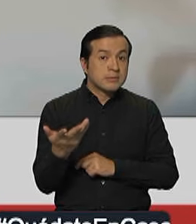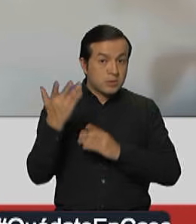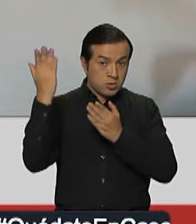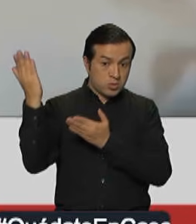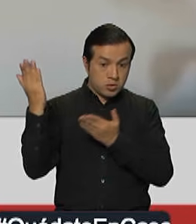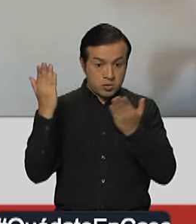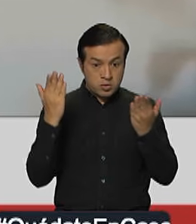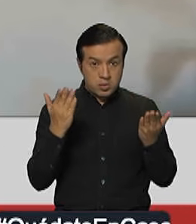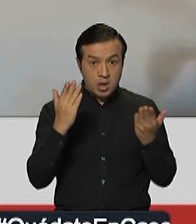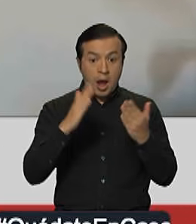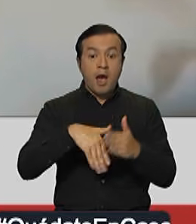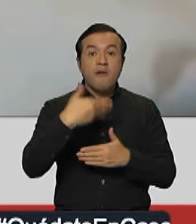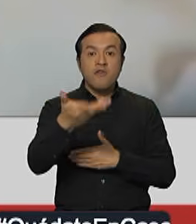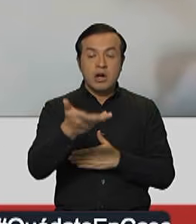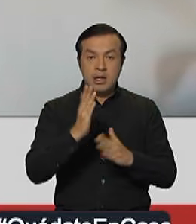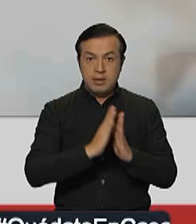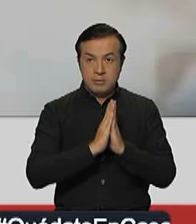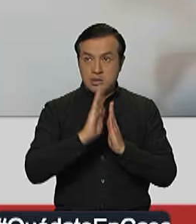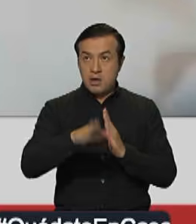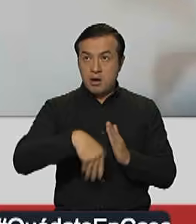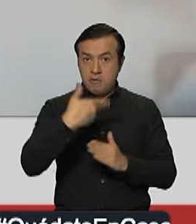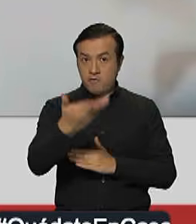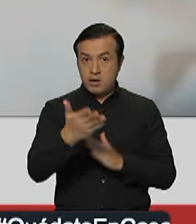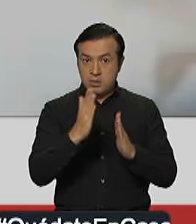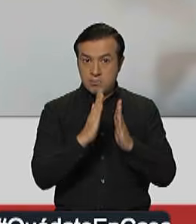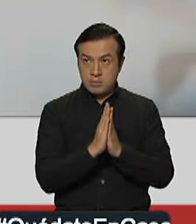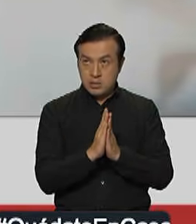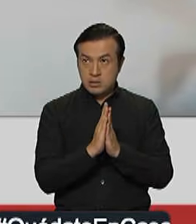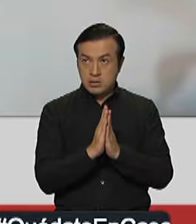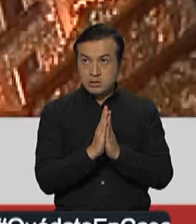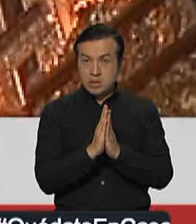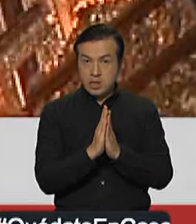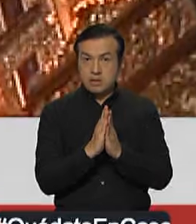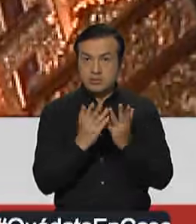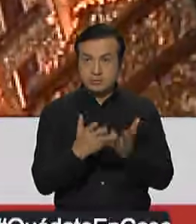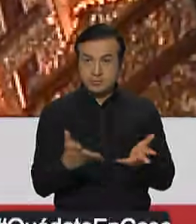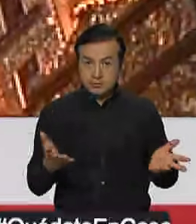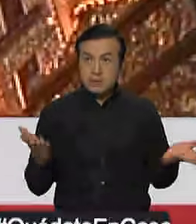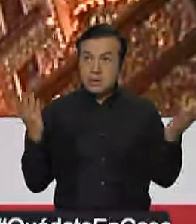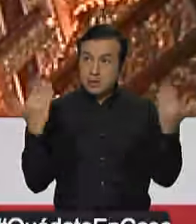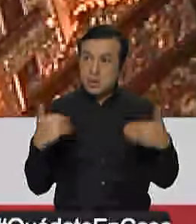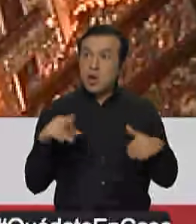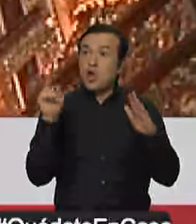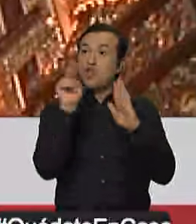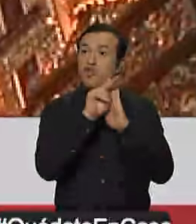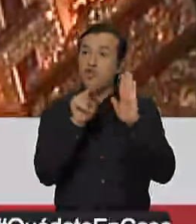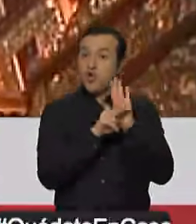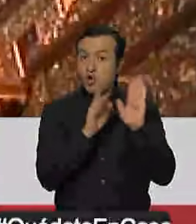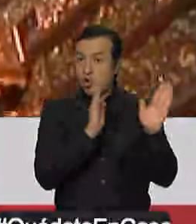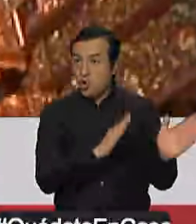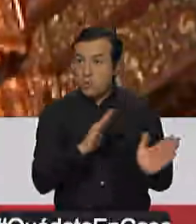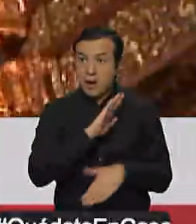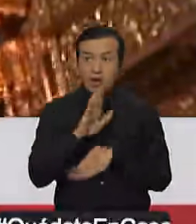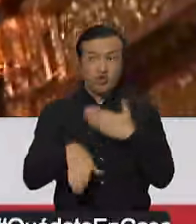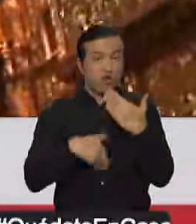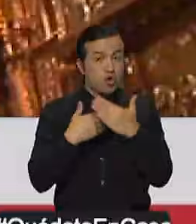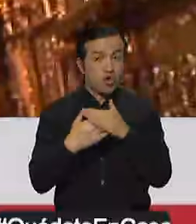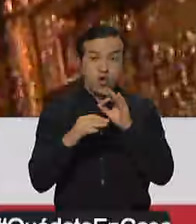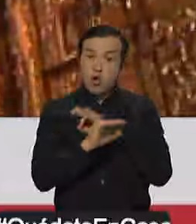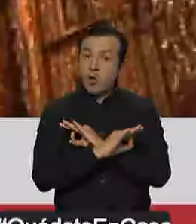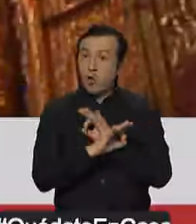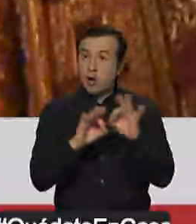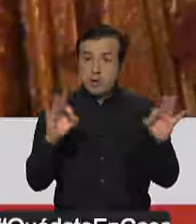recibir fuera de la misa la Sagrada Comunión. Se aplicarán protocolos de desinfección continuos.